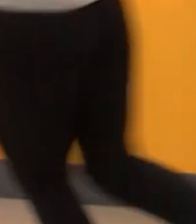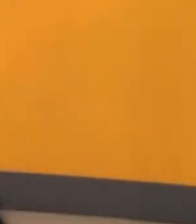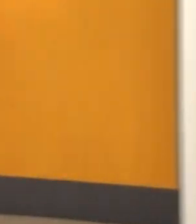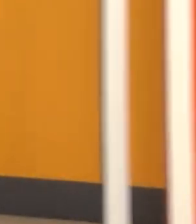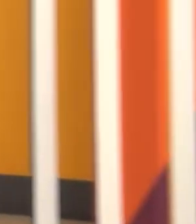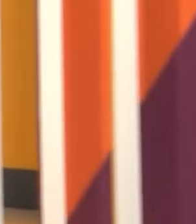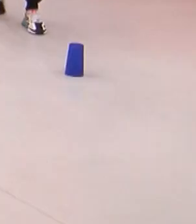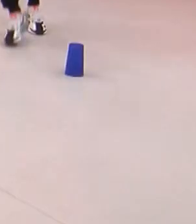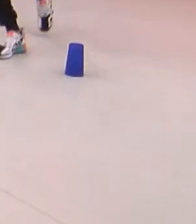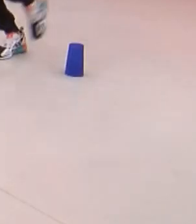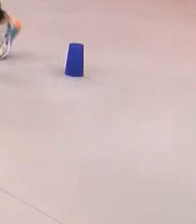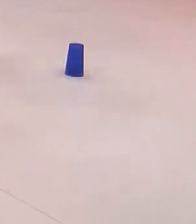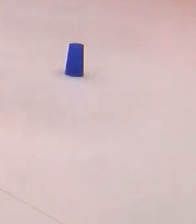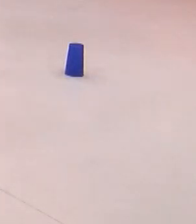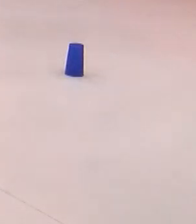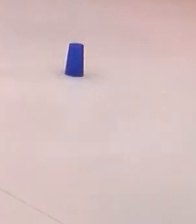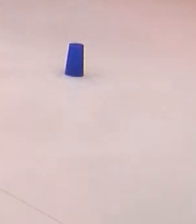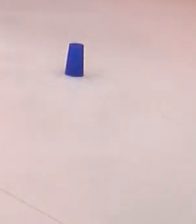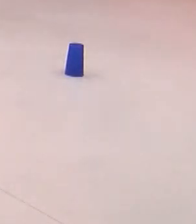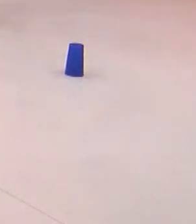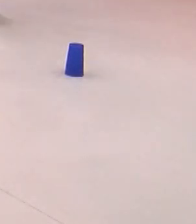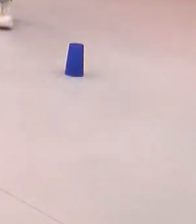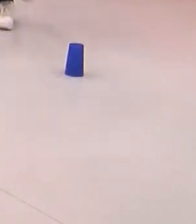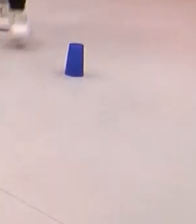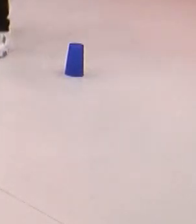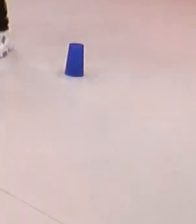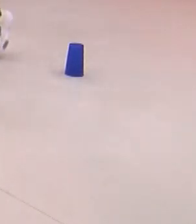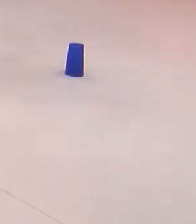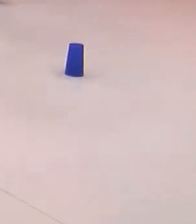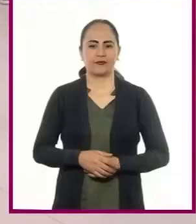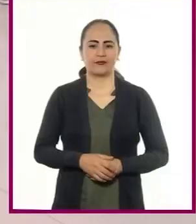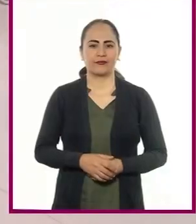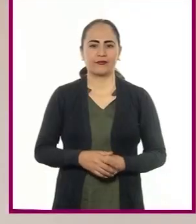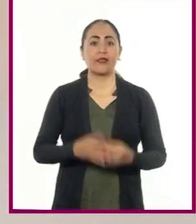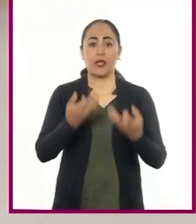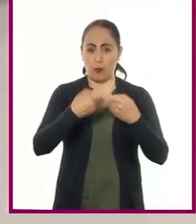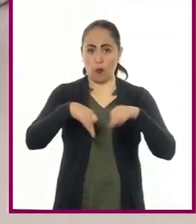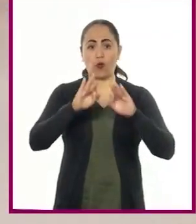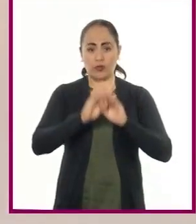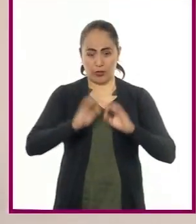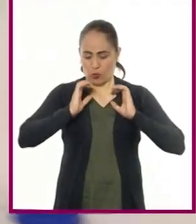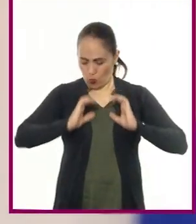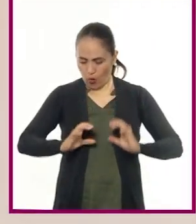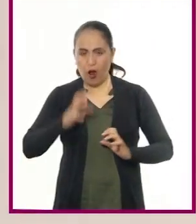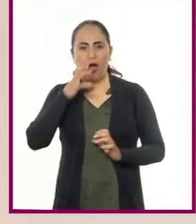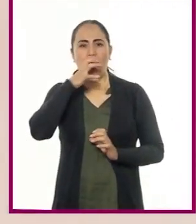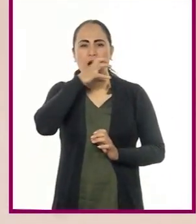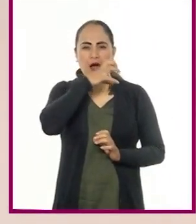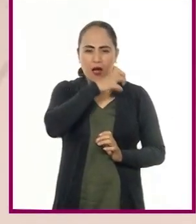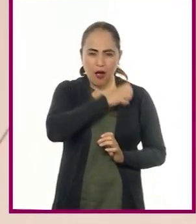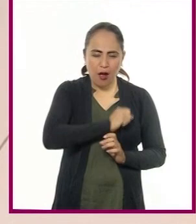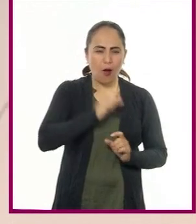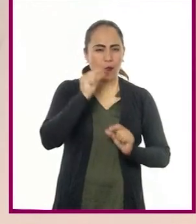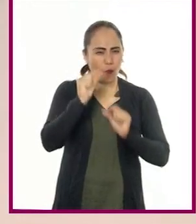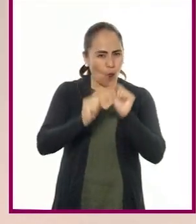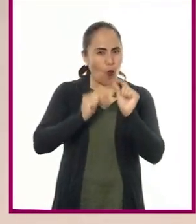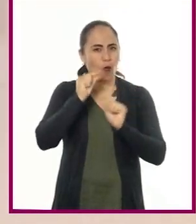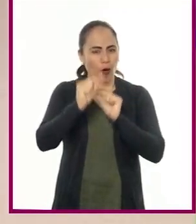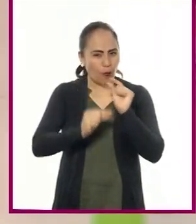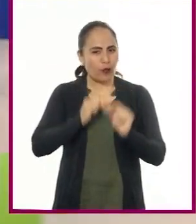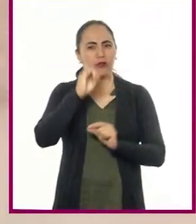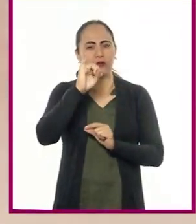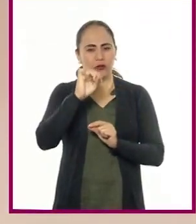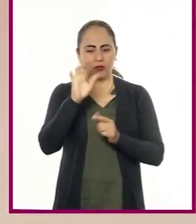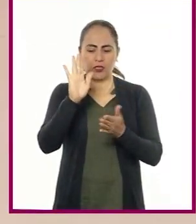Bien. Que siempre empieza a preparar el cuerpo. Importante para calentar, maestro. Así es. Balones